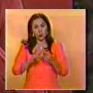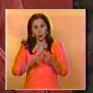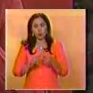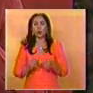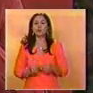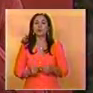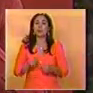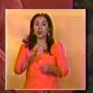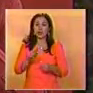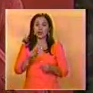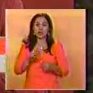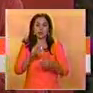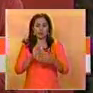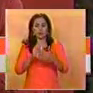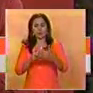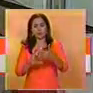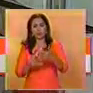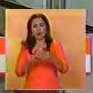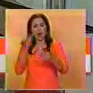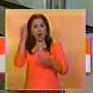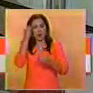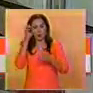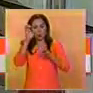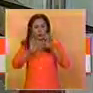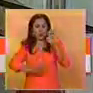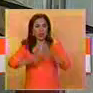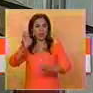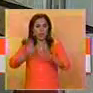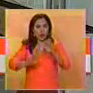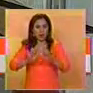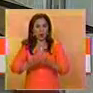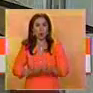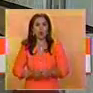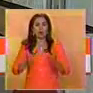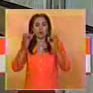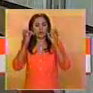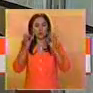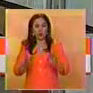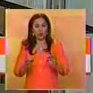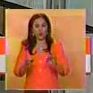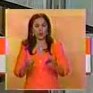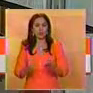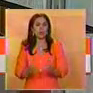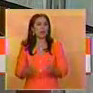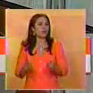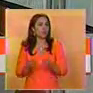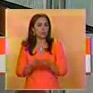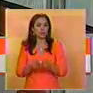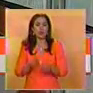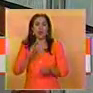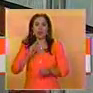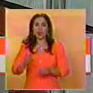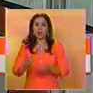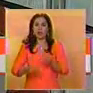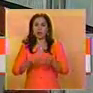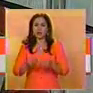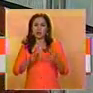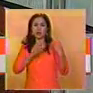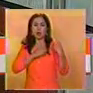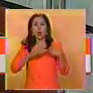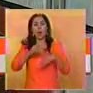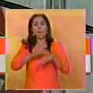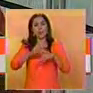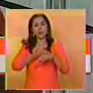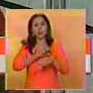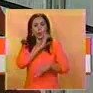estas reservas fueron analizadas, evaluadas y oficializadas, como debe ser, por el Ministerio de Energía y